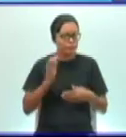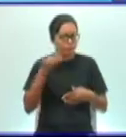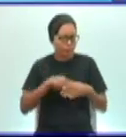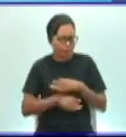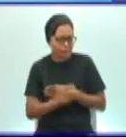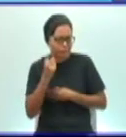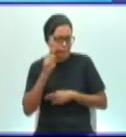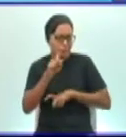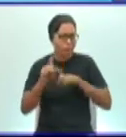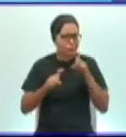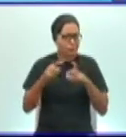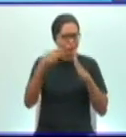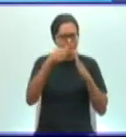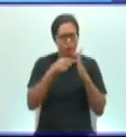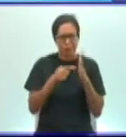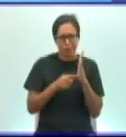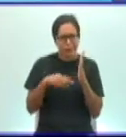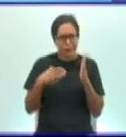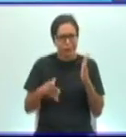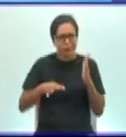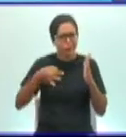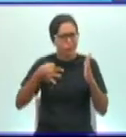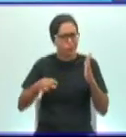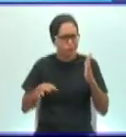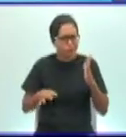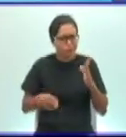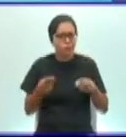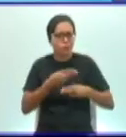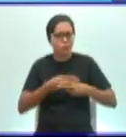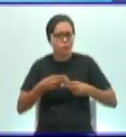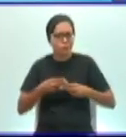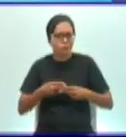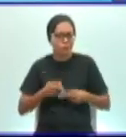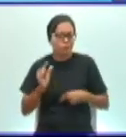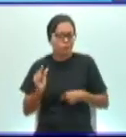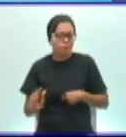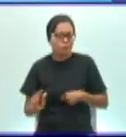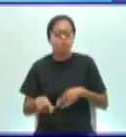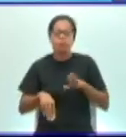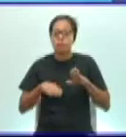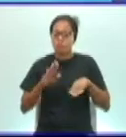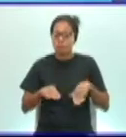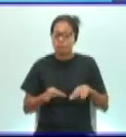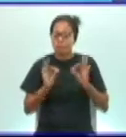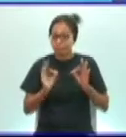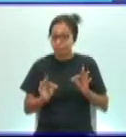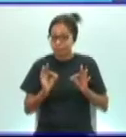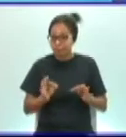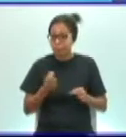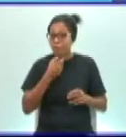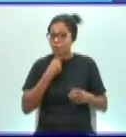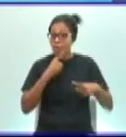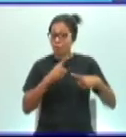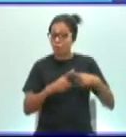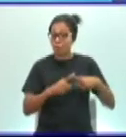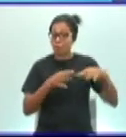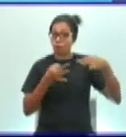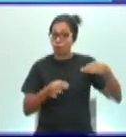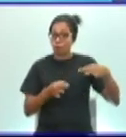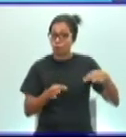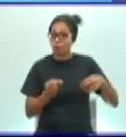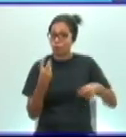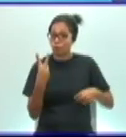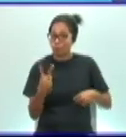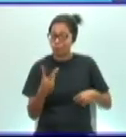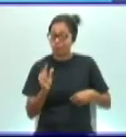un documento, tenemos un hecho, tenemos una personalidad, y a veces en un mismo examen encontramos dos documentos o dos personalidades